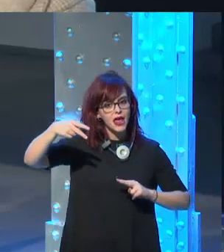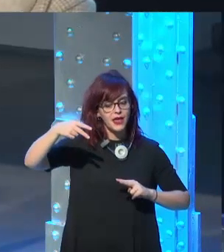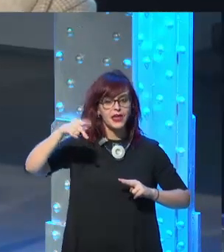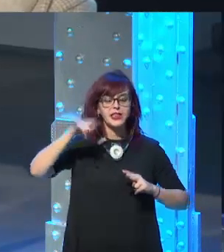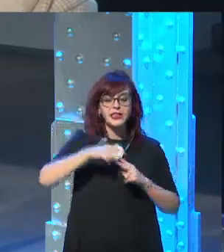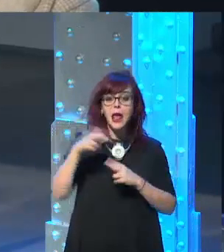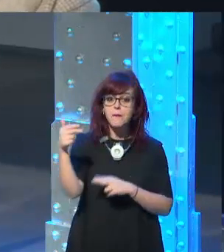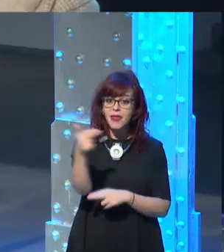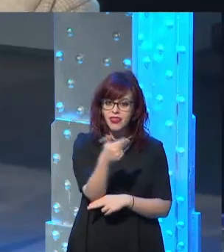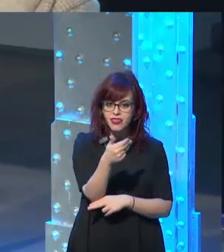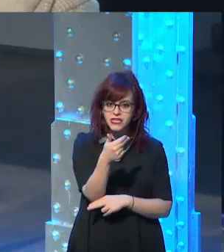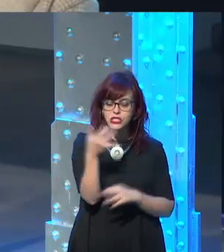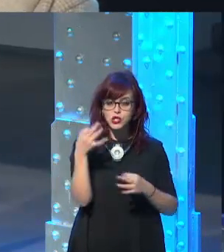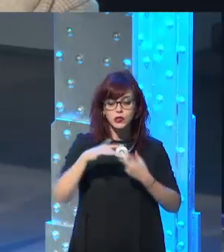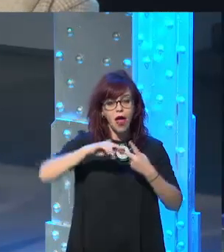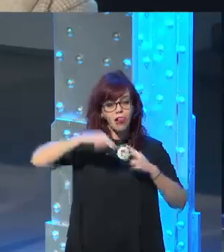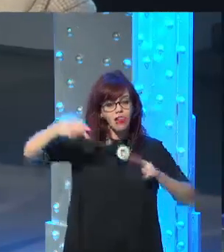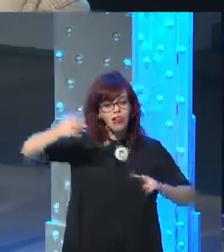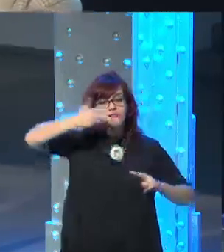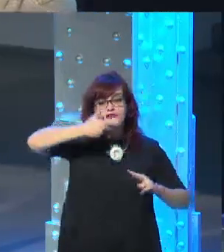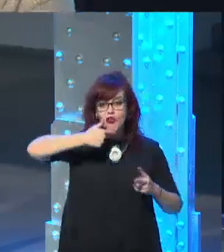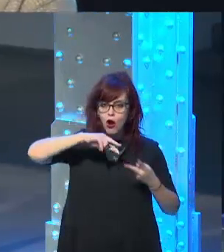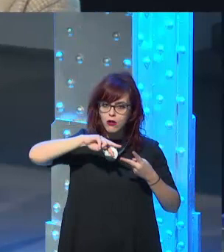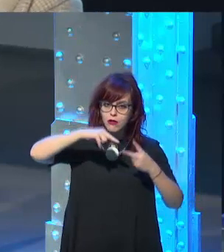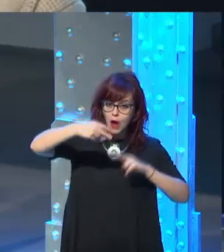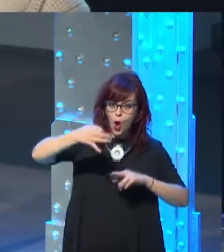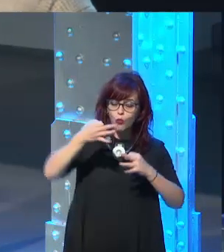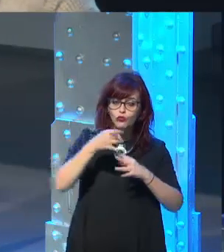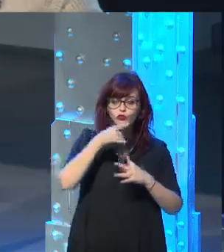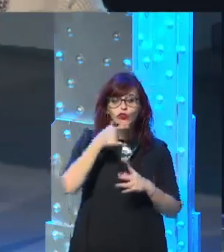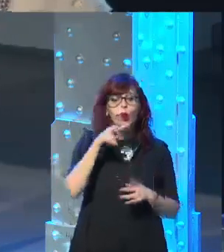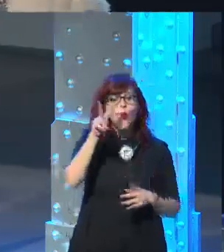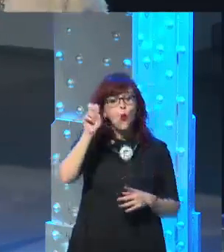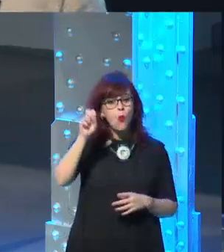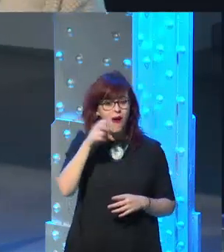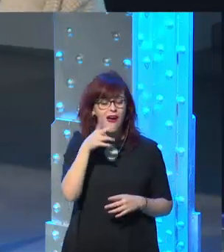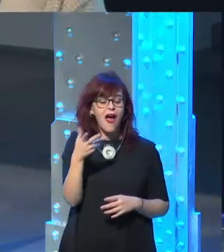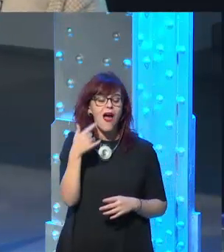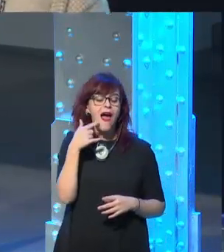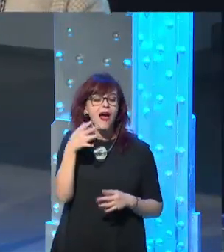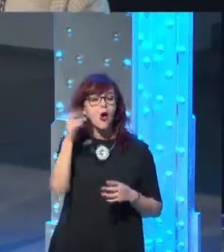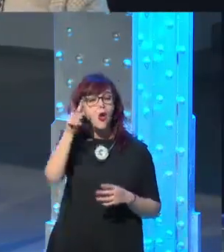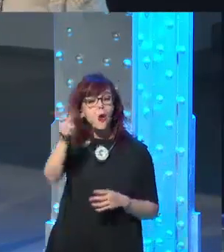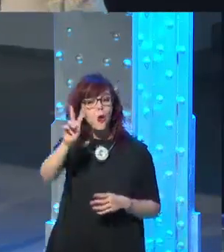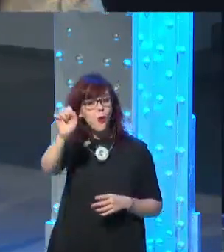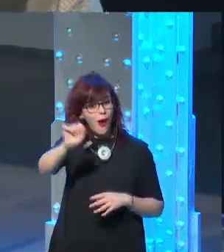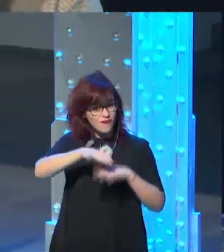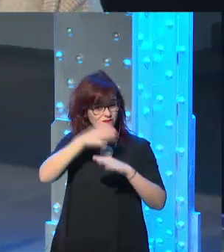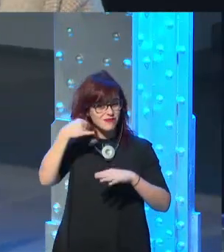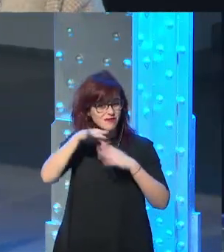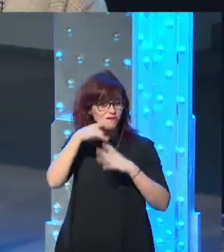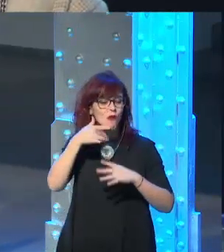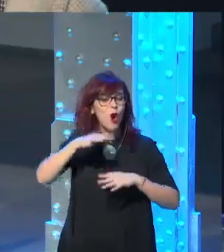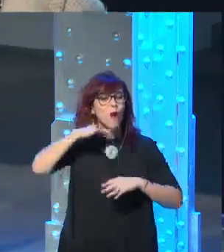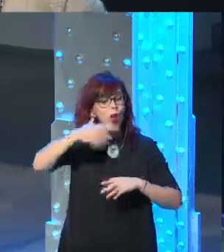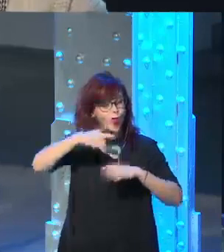peces que cambia de color bajo la luz UVA, de ultravioleta, y yo me